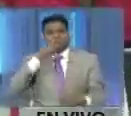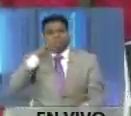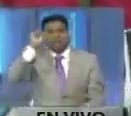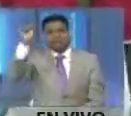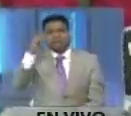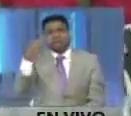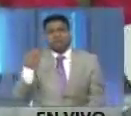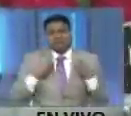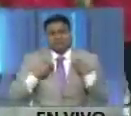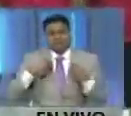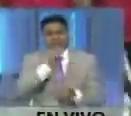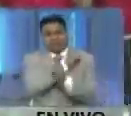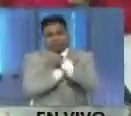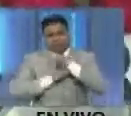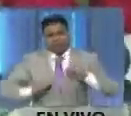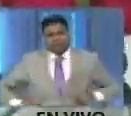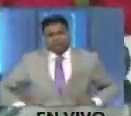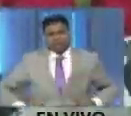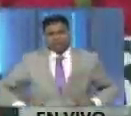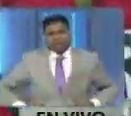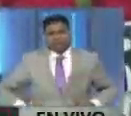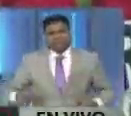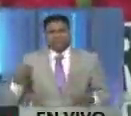Portuguesa! ¡Que viva la patria!